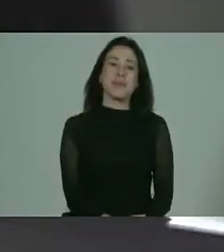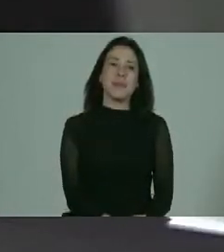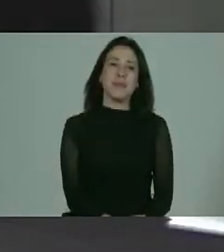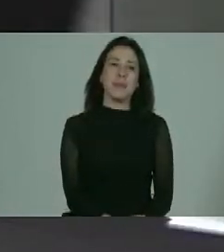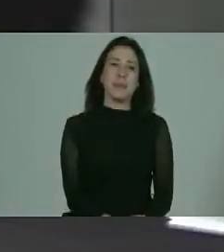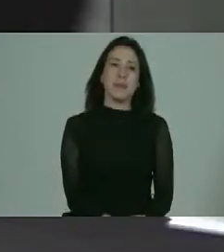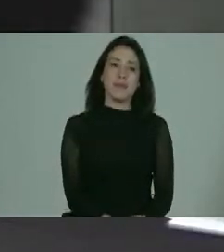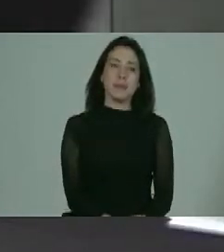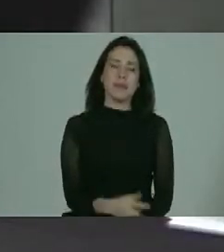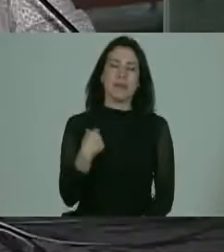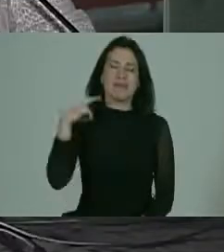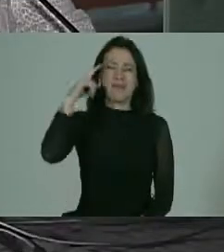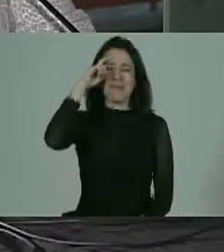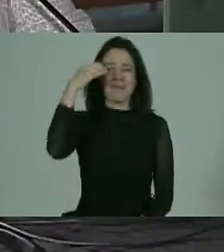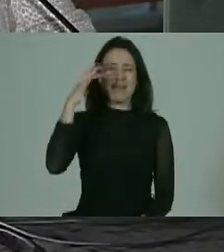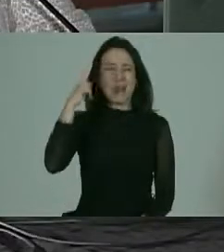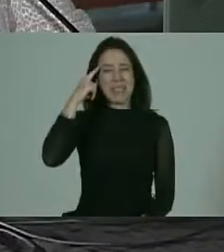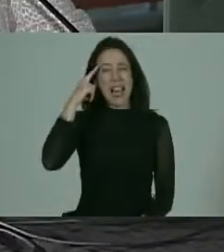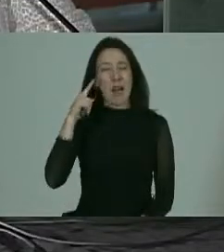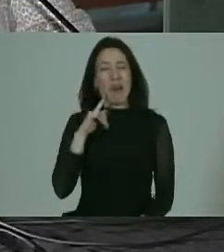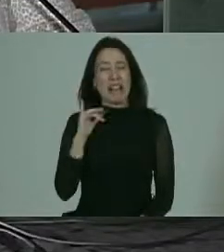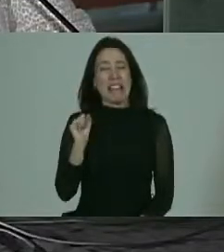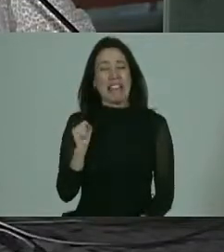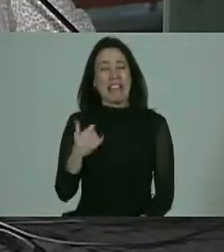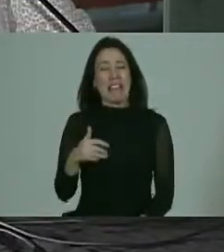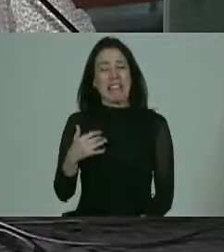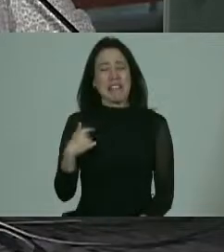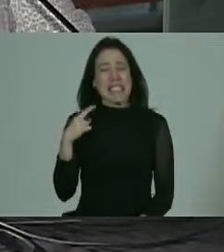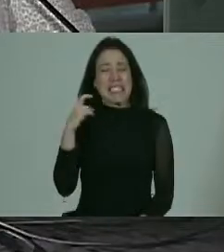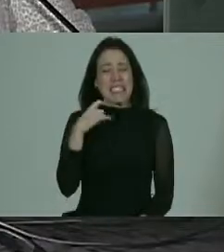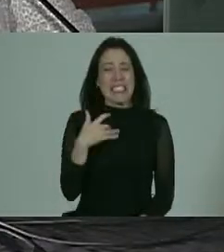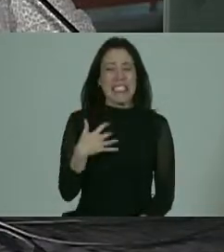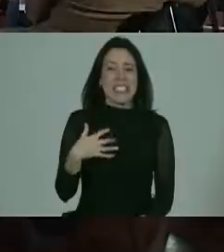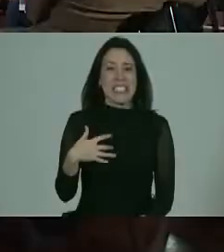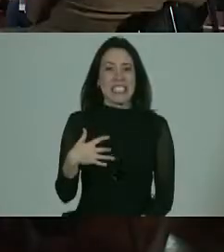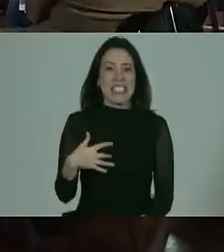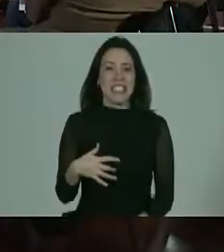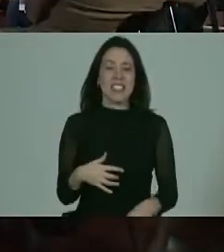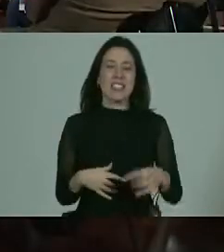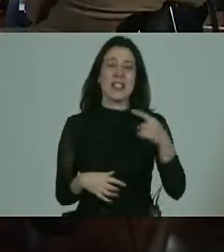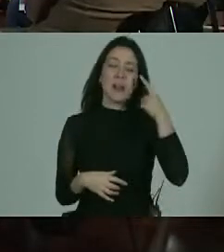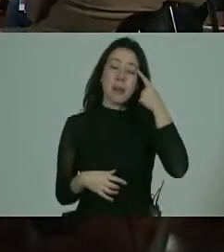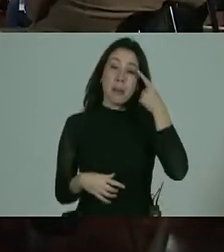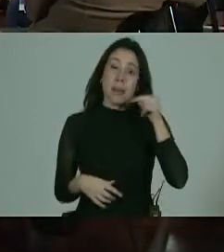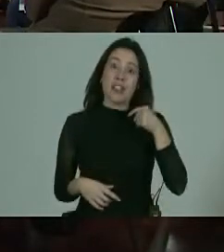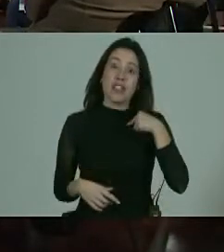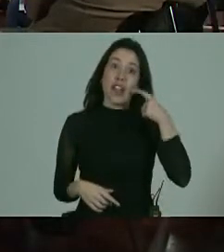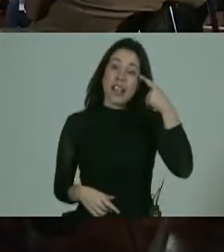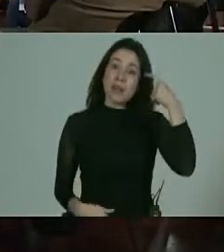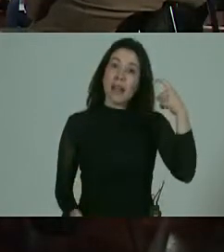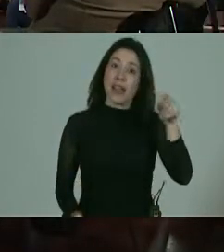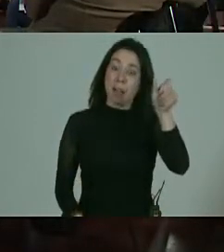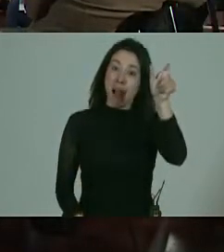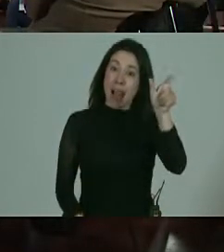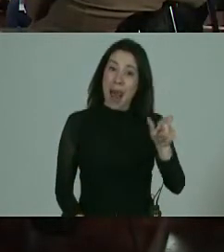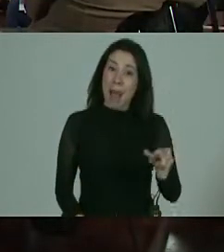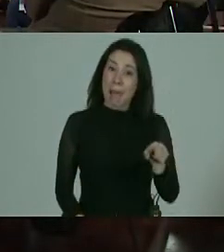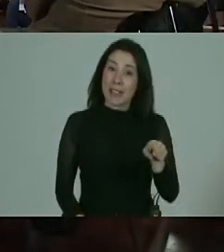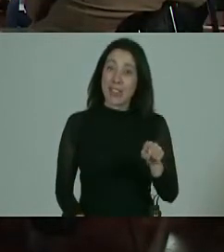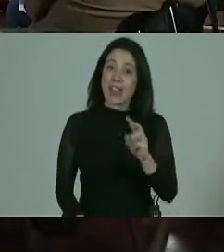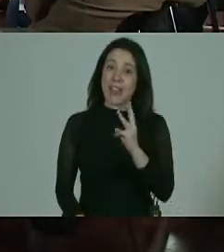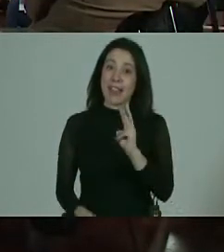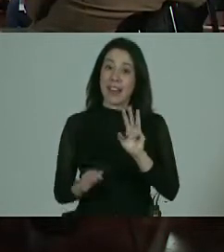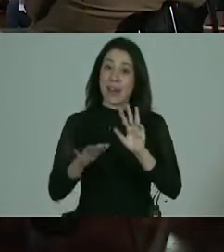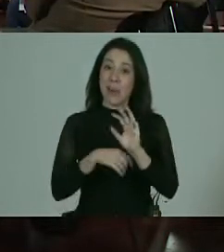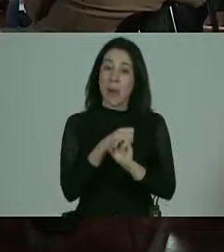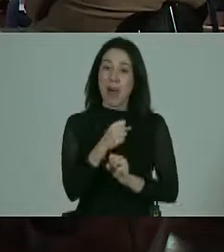me cuesta pensar cómo tirar como dio pero pero si yo me imagino que para esa persona de 39